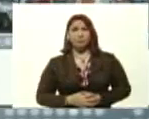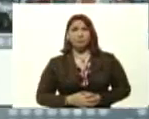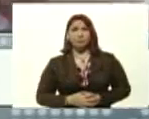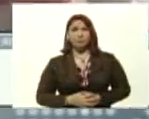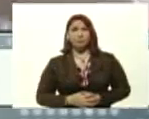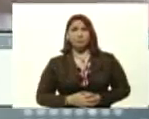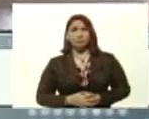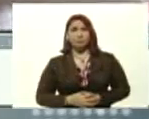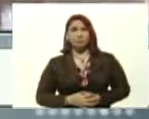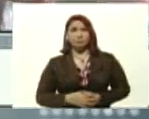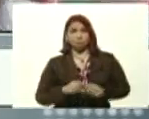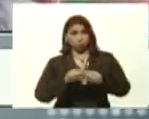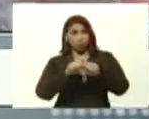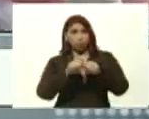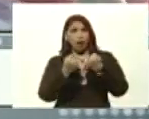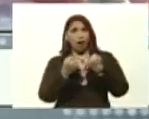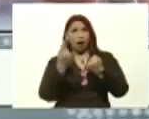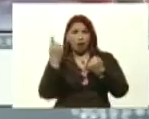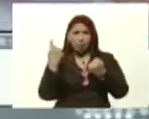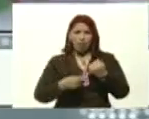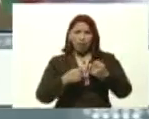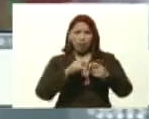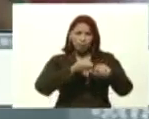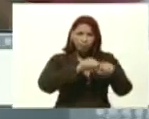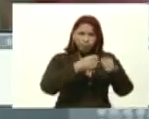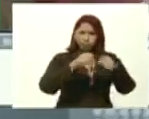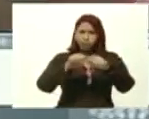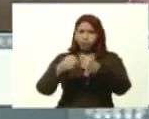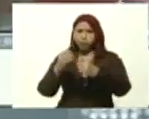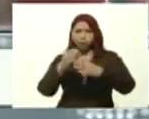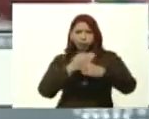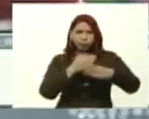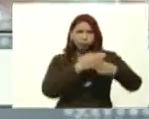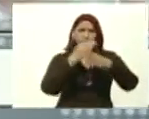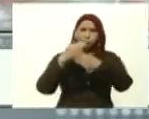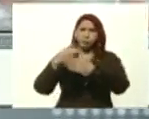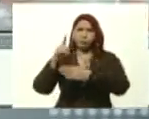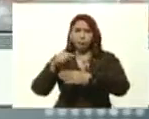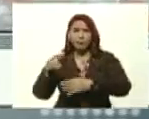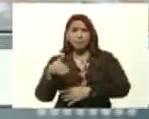los panes y los peces.